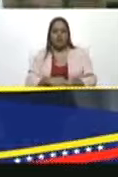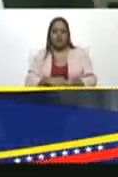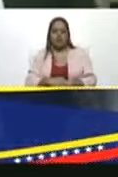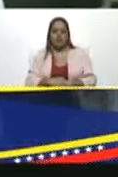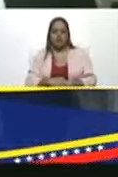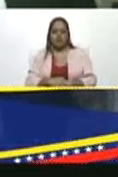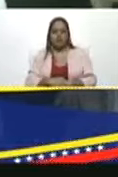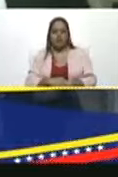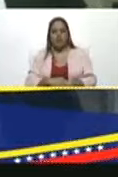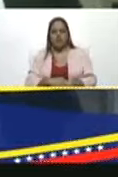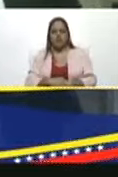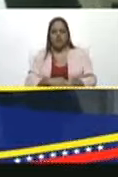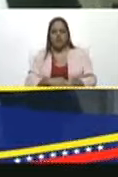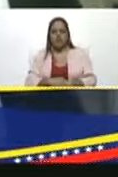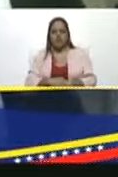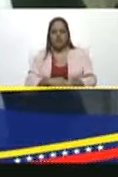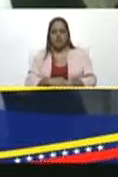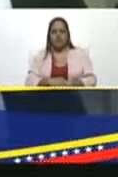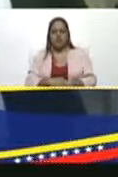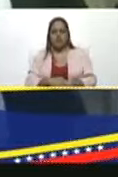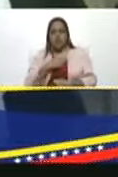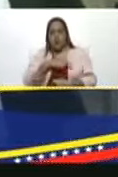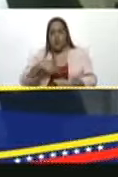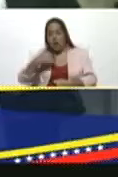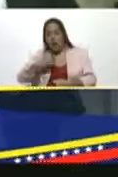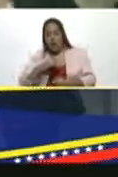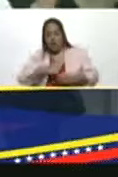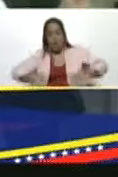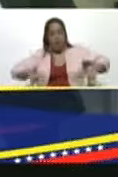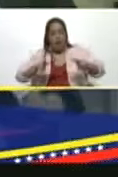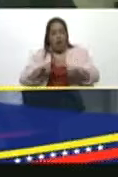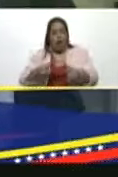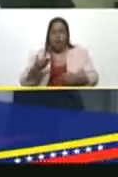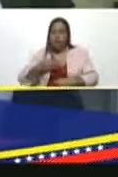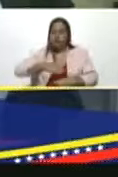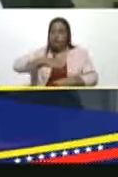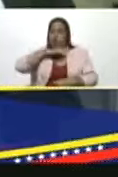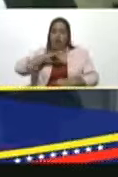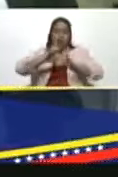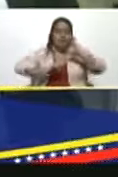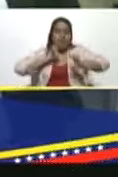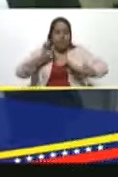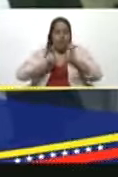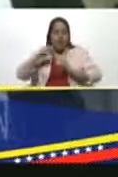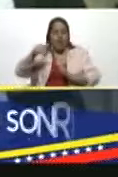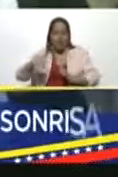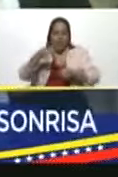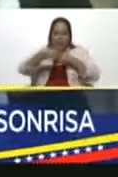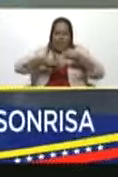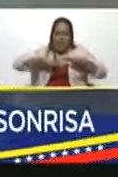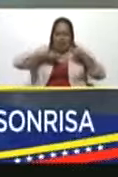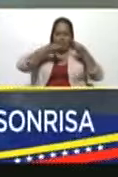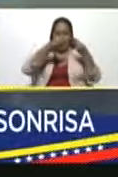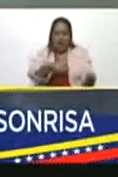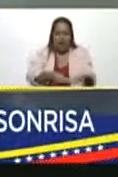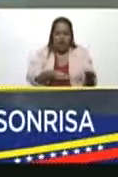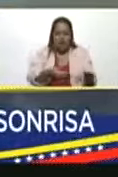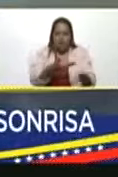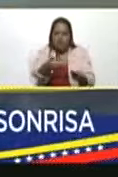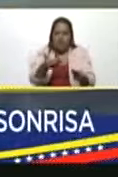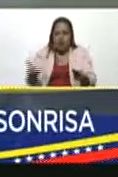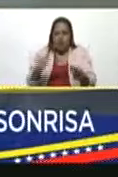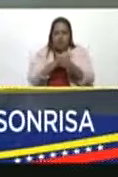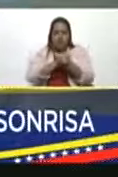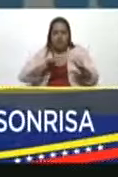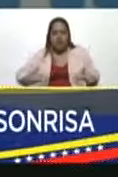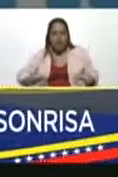Estamos altamente moralizados y súper emocionados de este regalo que usted envió para Portuguesa,